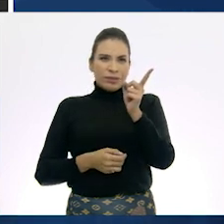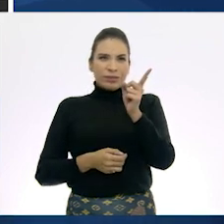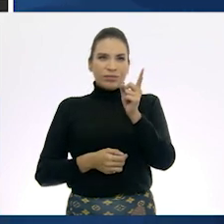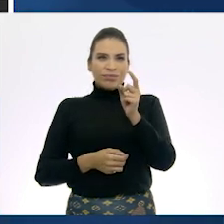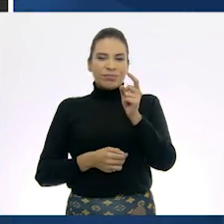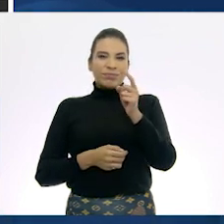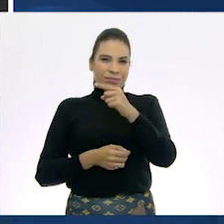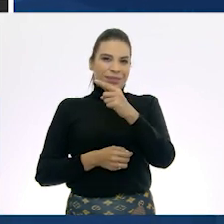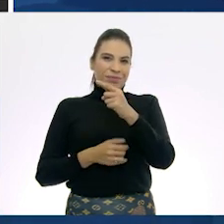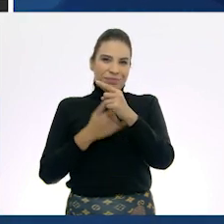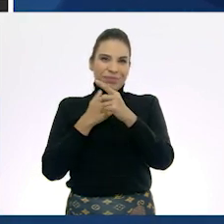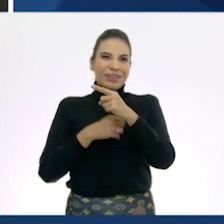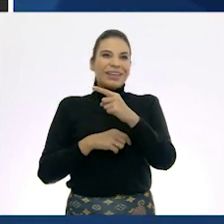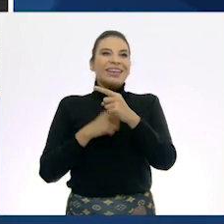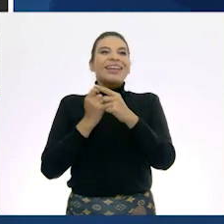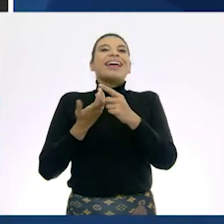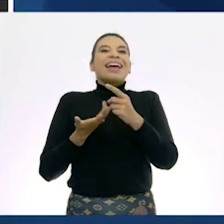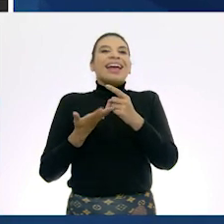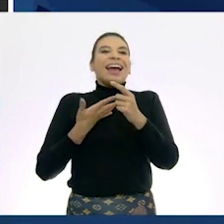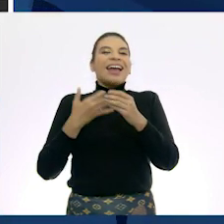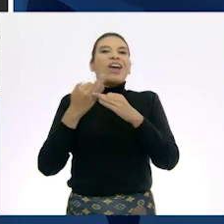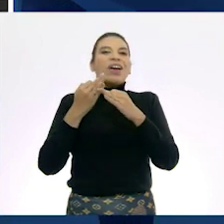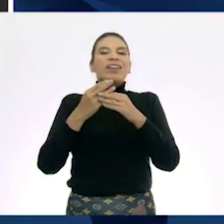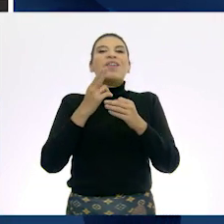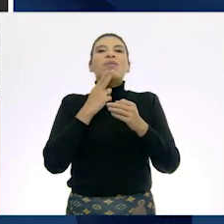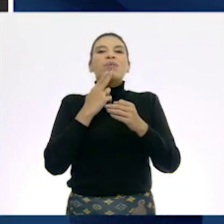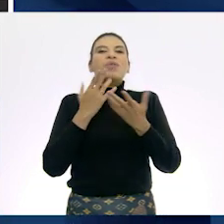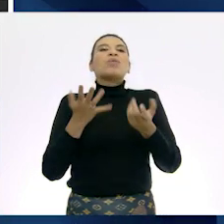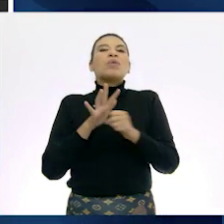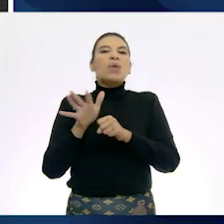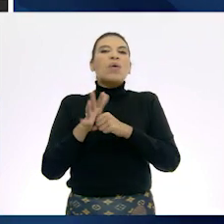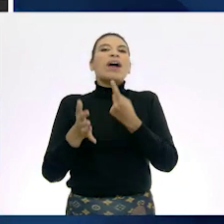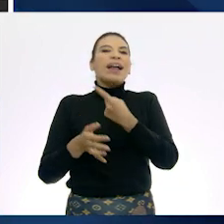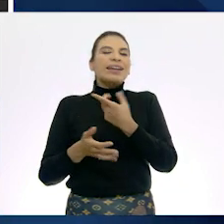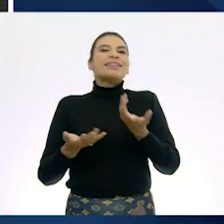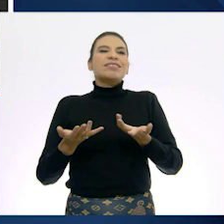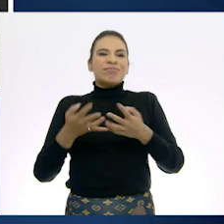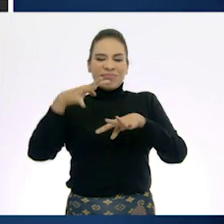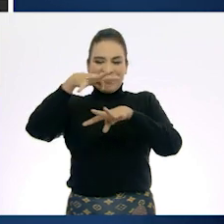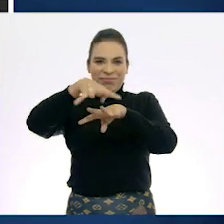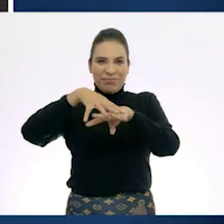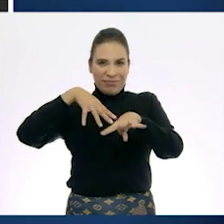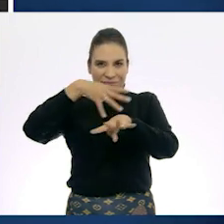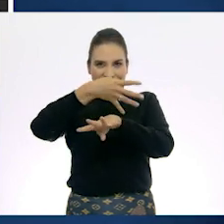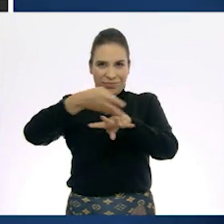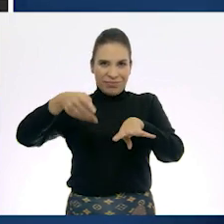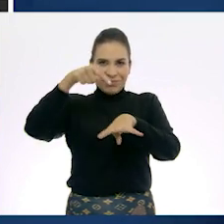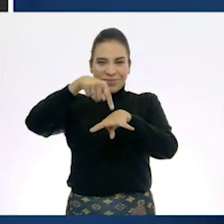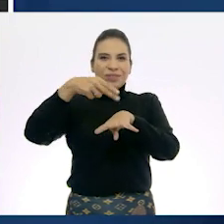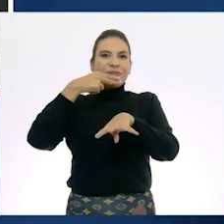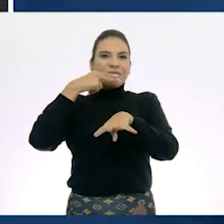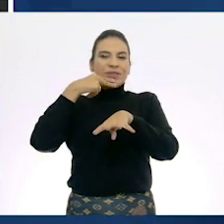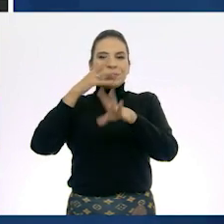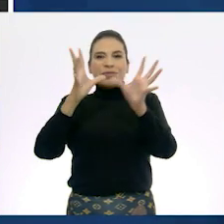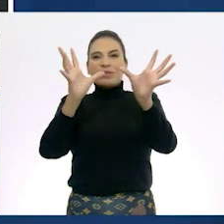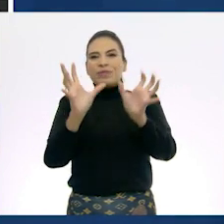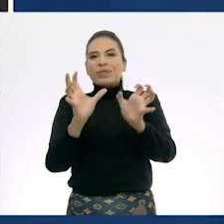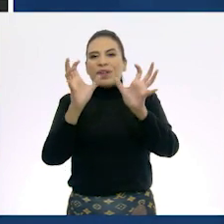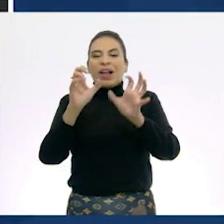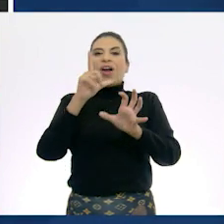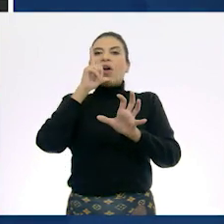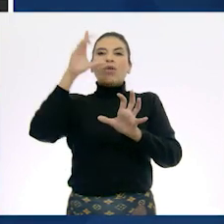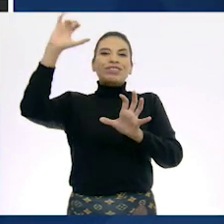son muy recientes. Bueno, al menos en un uso ya más común, digamos, son los paneles